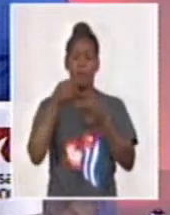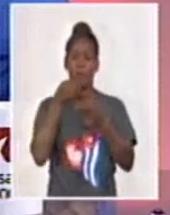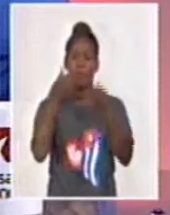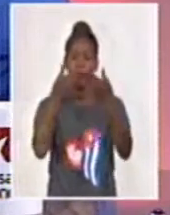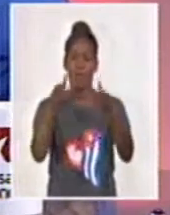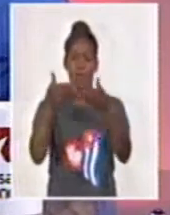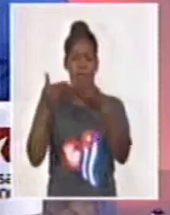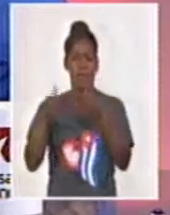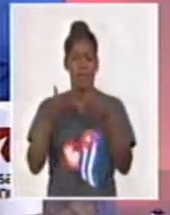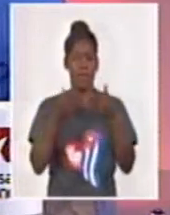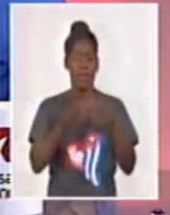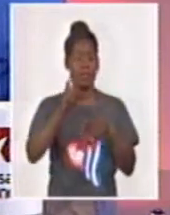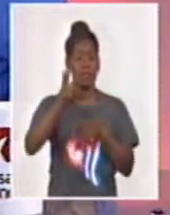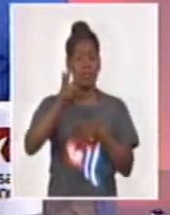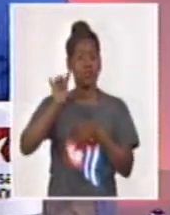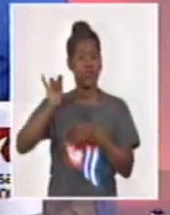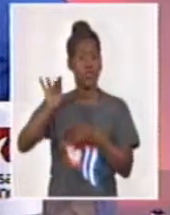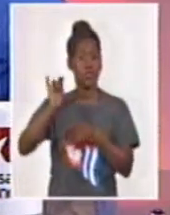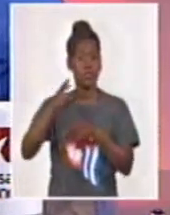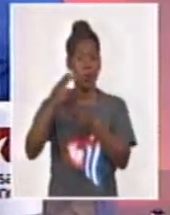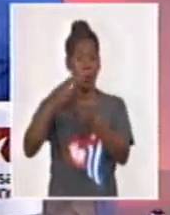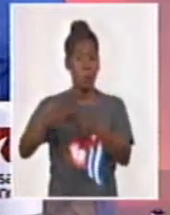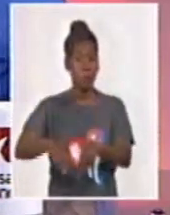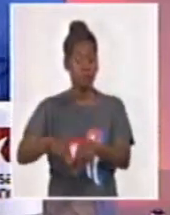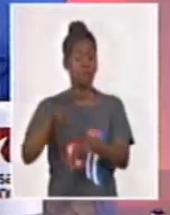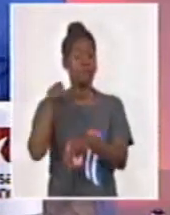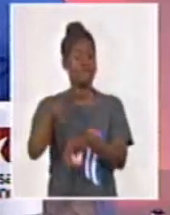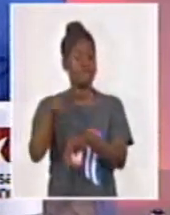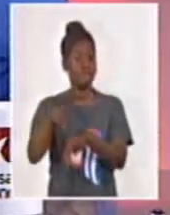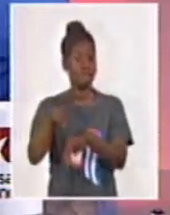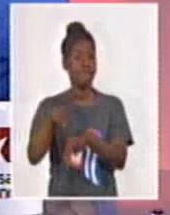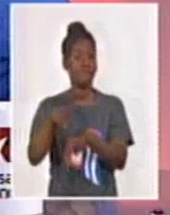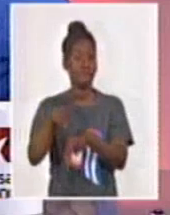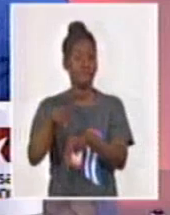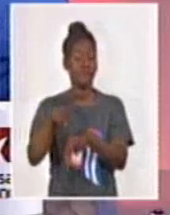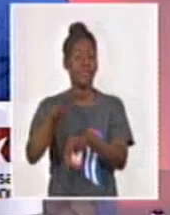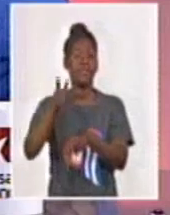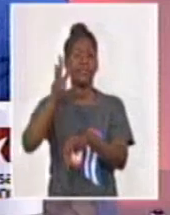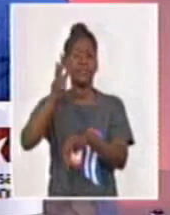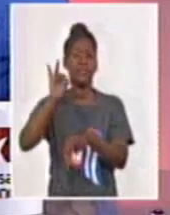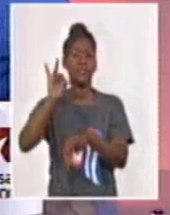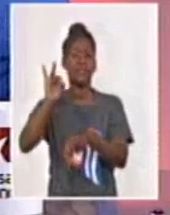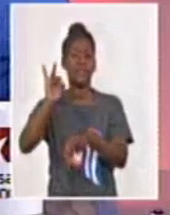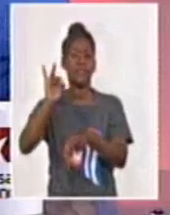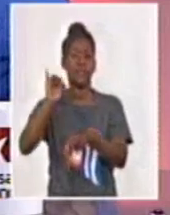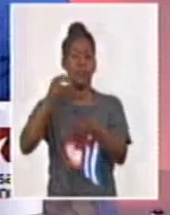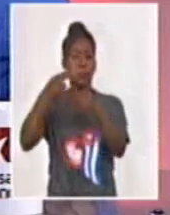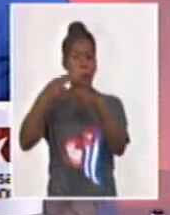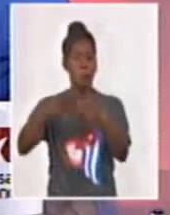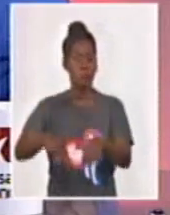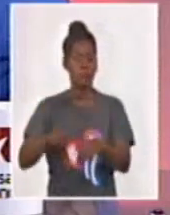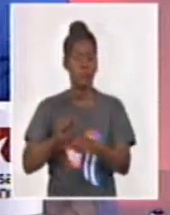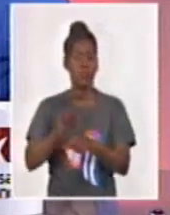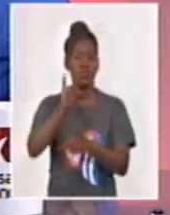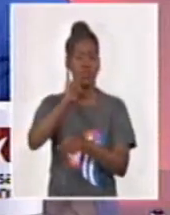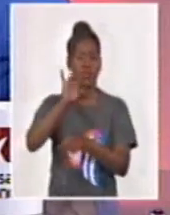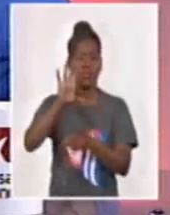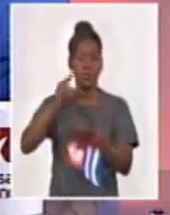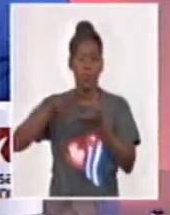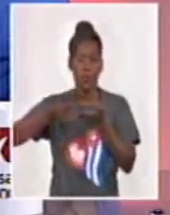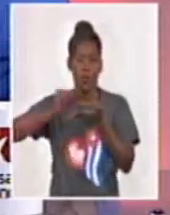hablando de 315 restaurantes, estamos hablando del 37 de la red de restaurantes de la provincia, 95